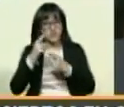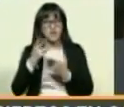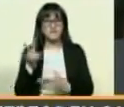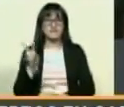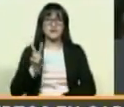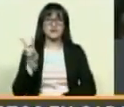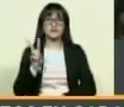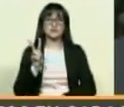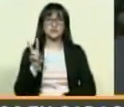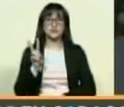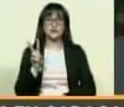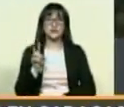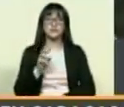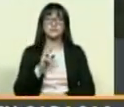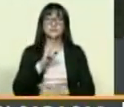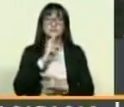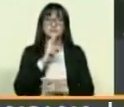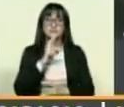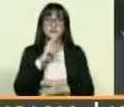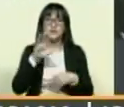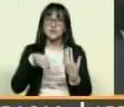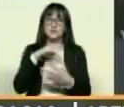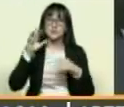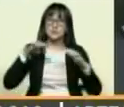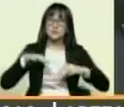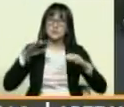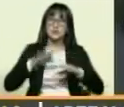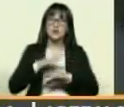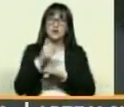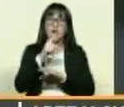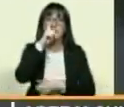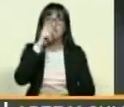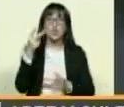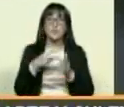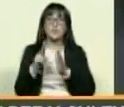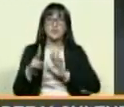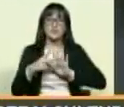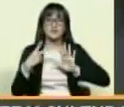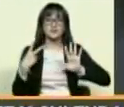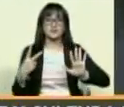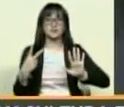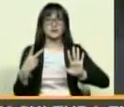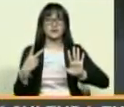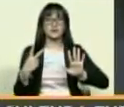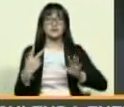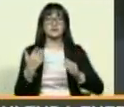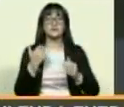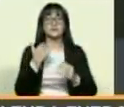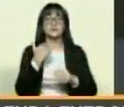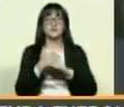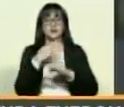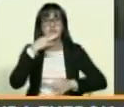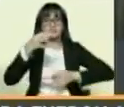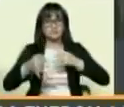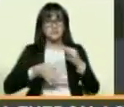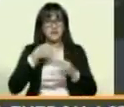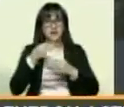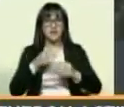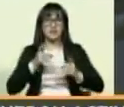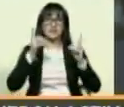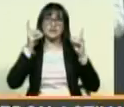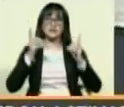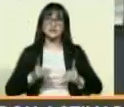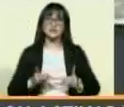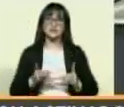respuesta inmediata durante los embates naturales del año 2017. De igual manera, explicaba el canciller las decisiones que